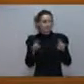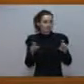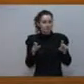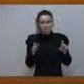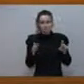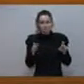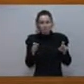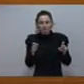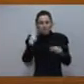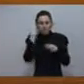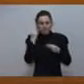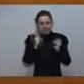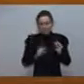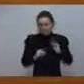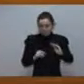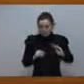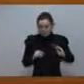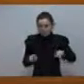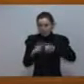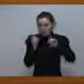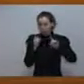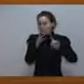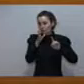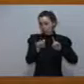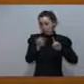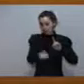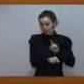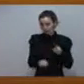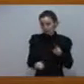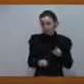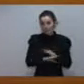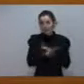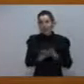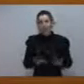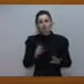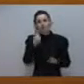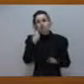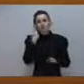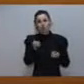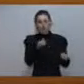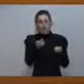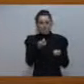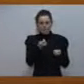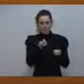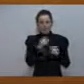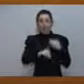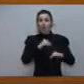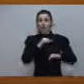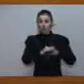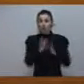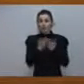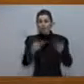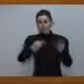empresa decide lo que hace, con o sin razón, pero, en todo caso, quien tiene que velar por el